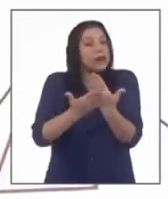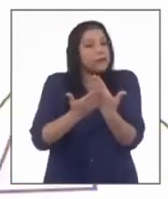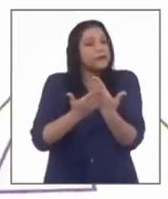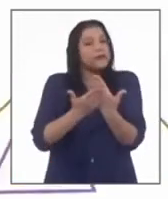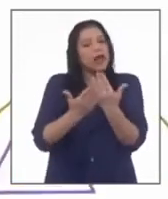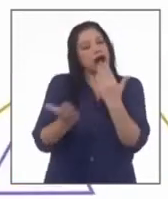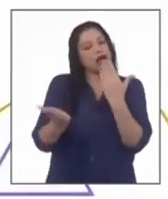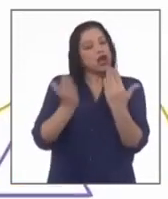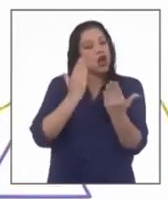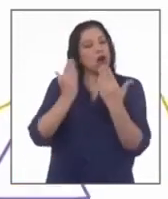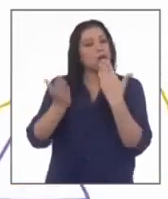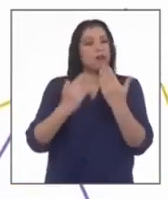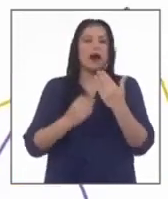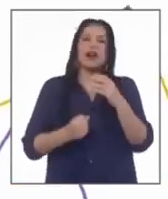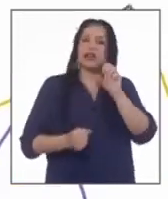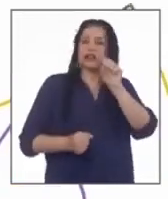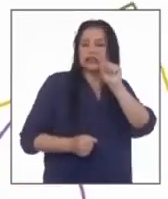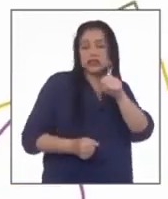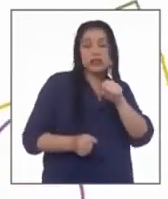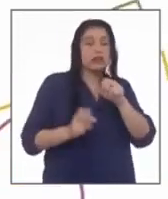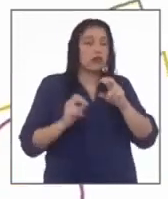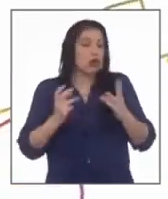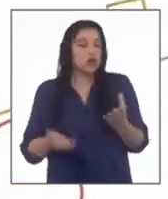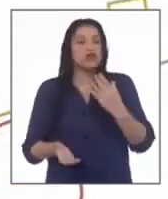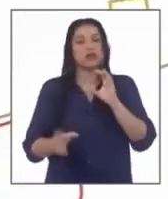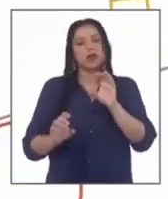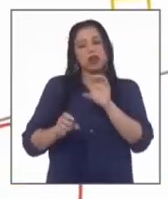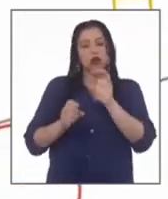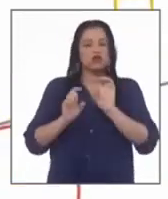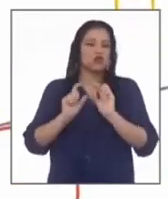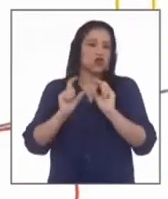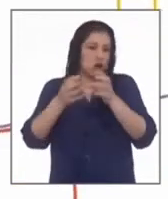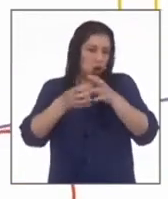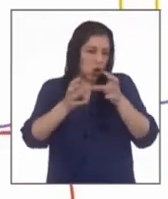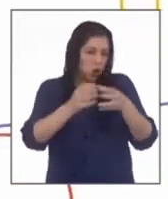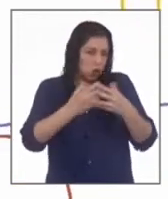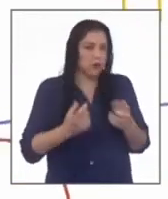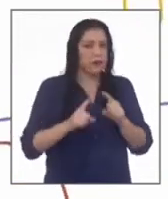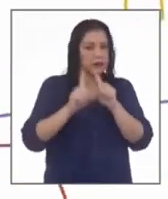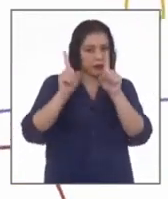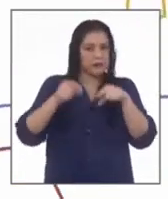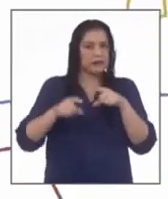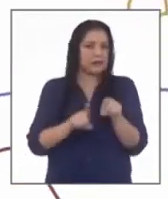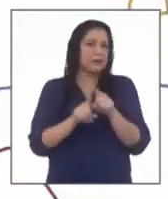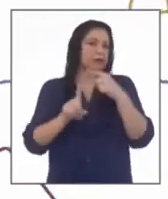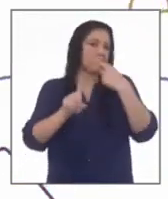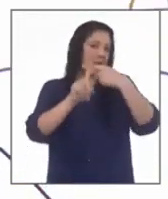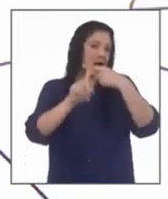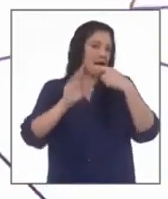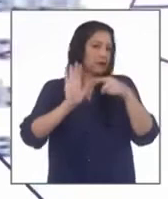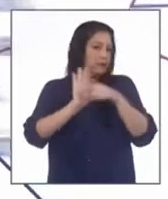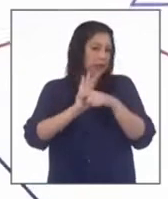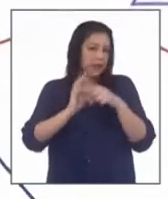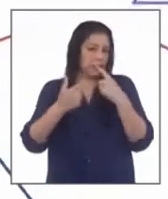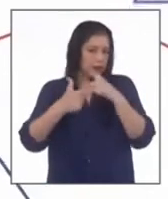y compara afirmaciones sobre la clasificación de los intervalos y sus operaciones.